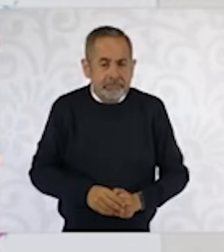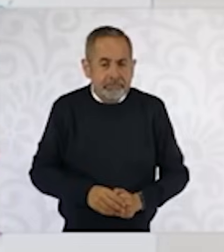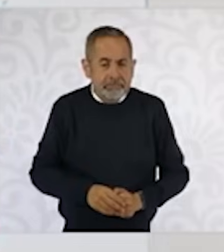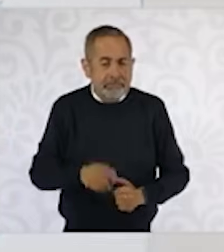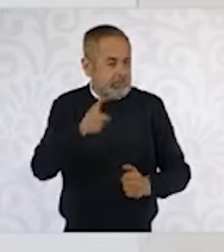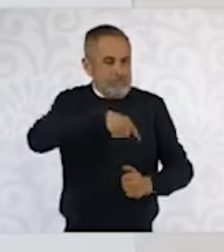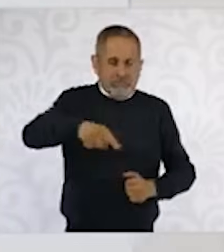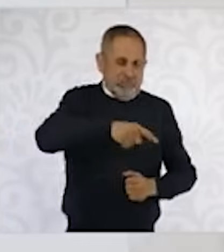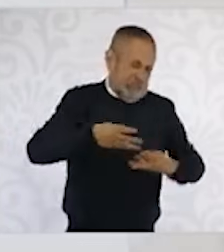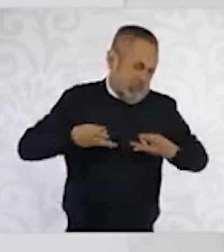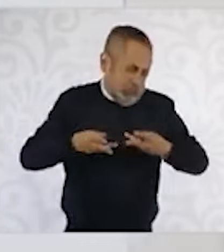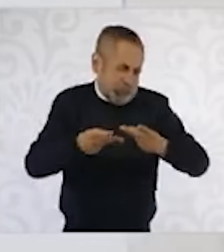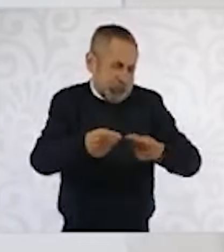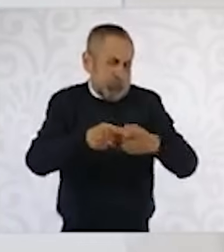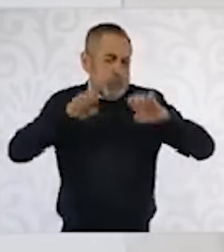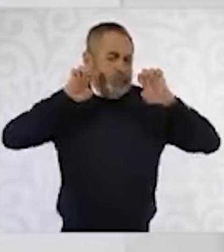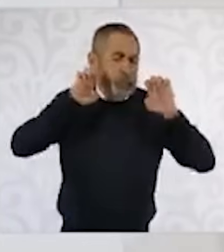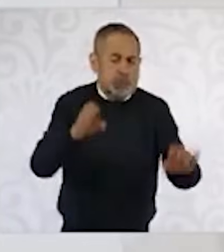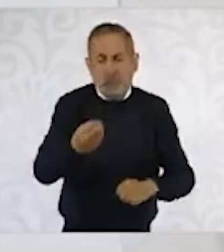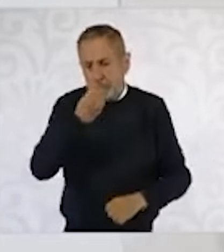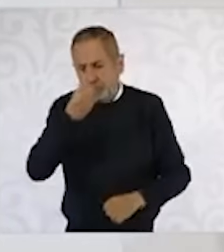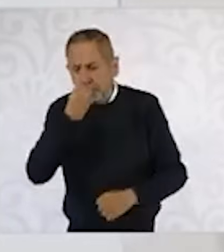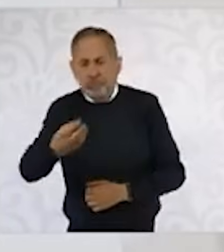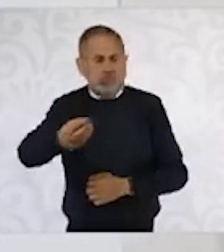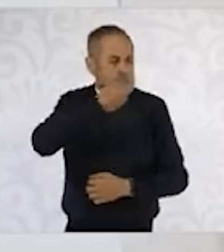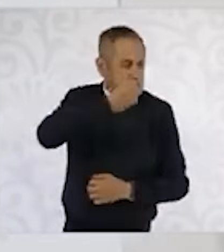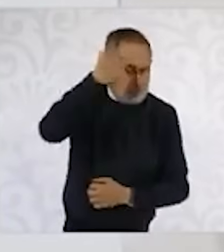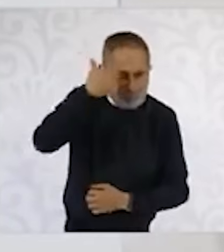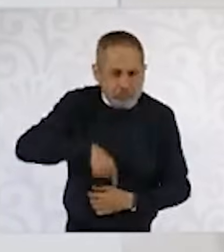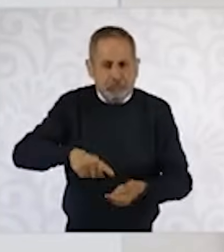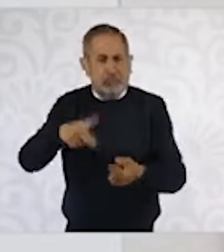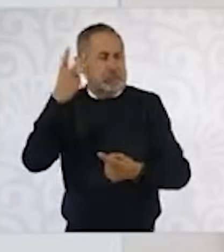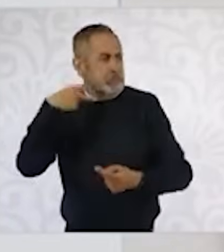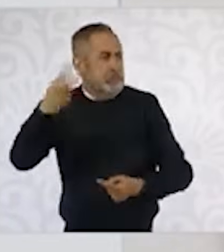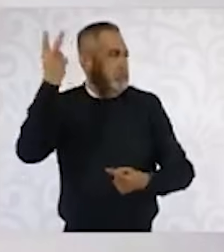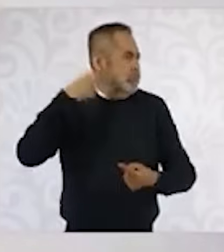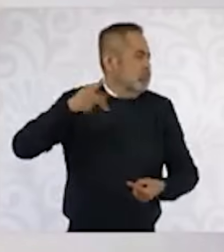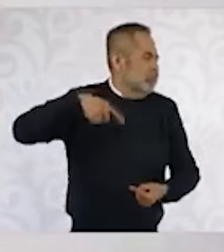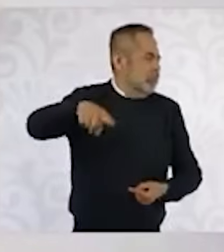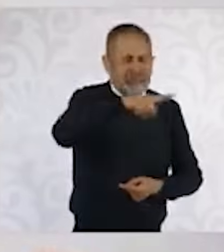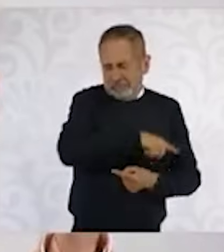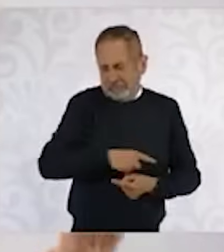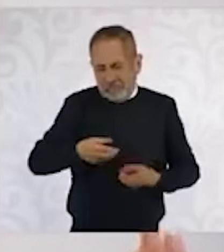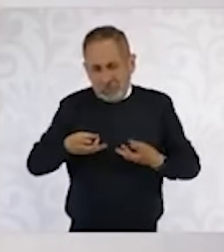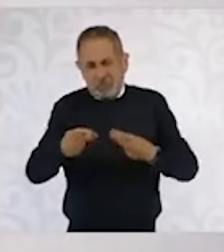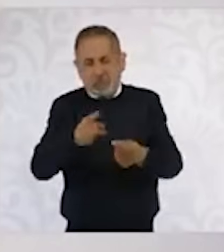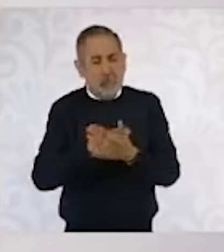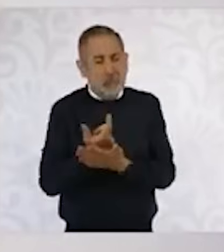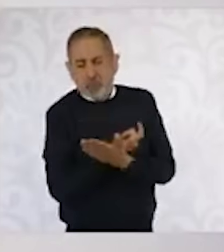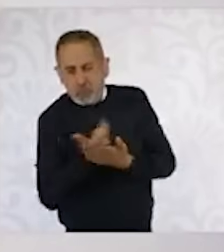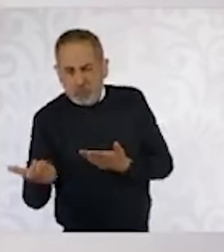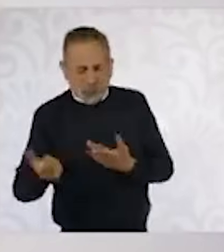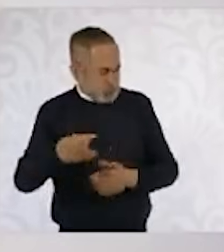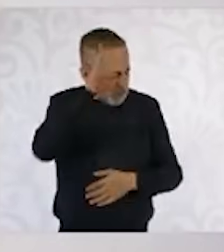Para comidas, para cenas, para viáticos, los